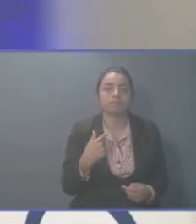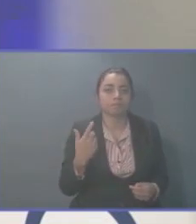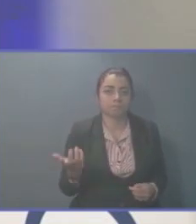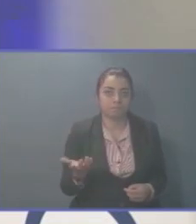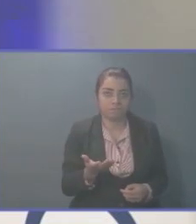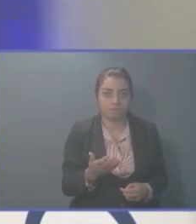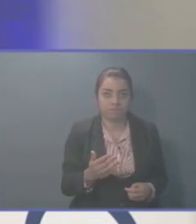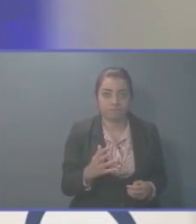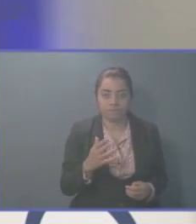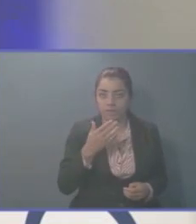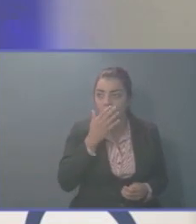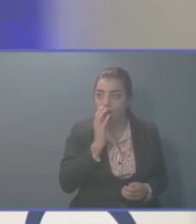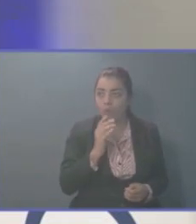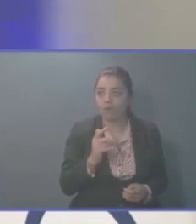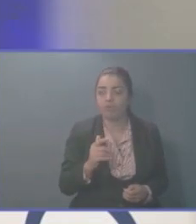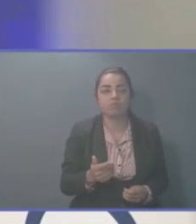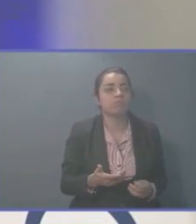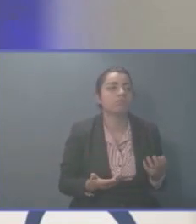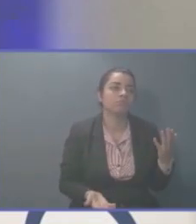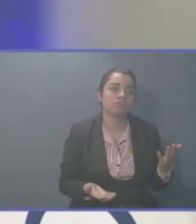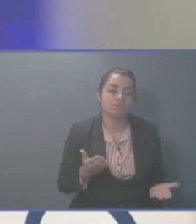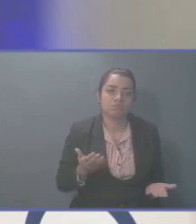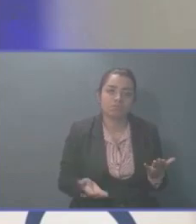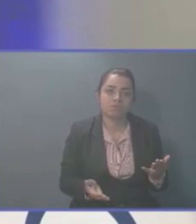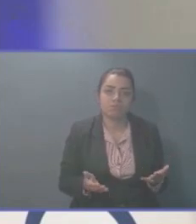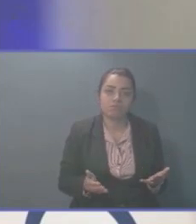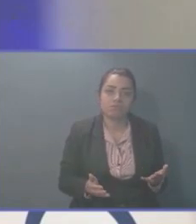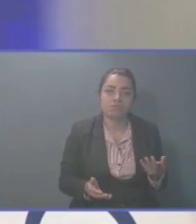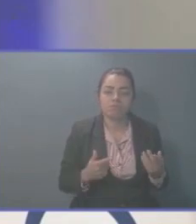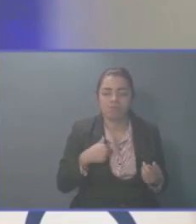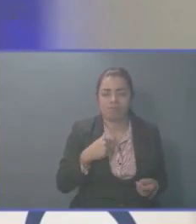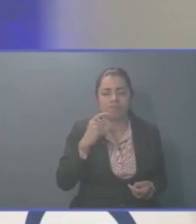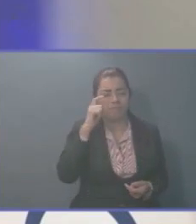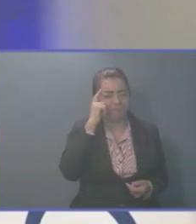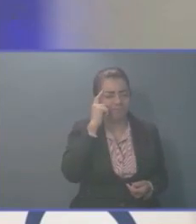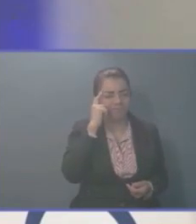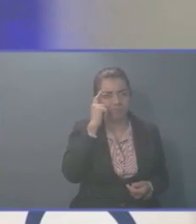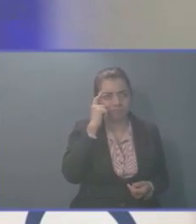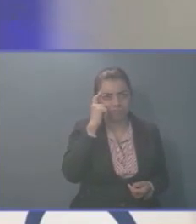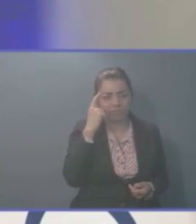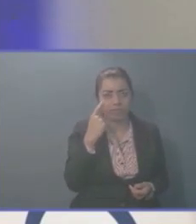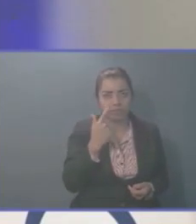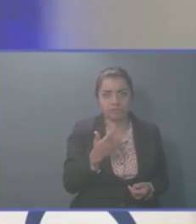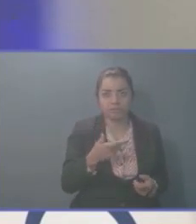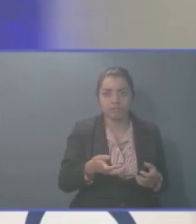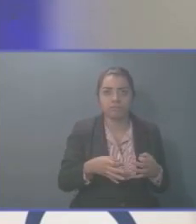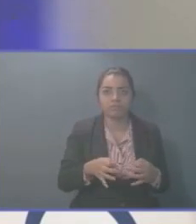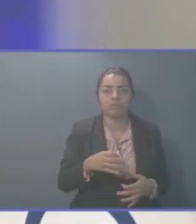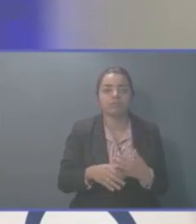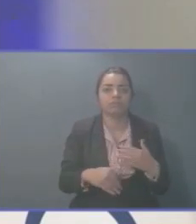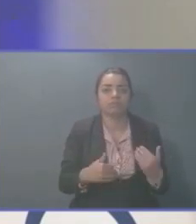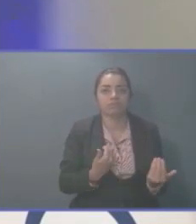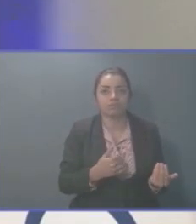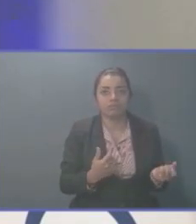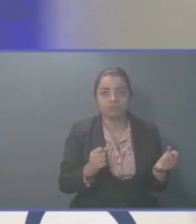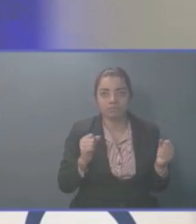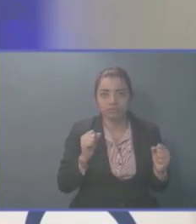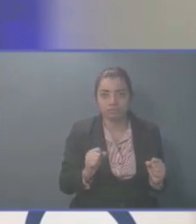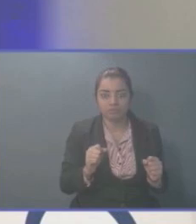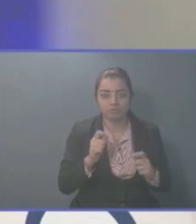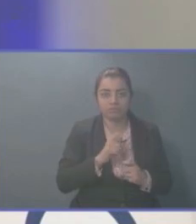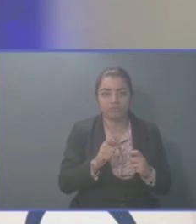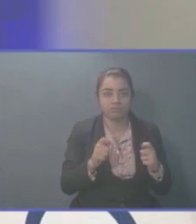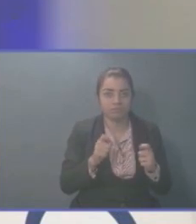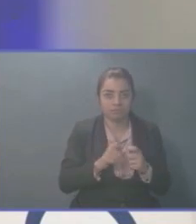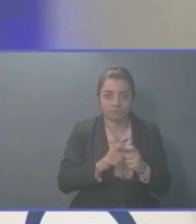el caso del agua. Entonces quizá, y uno si se pone a pensar, digamos, de manera más